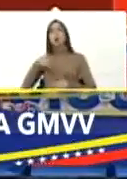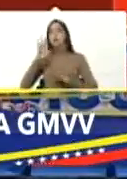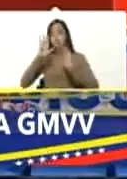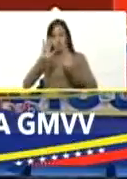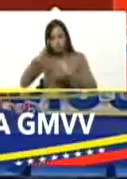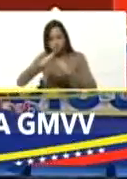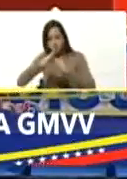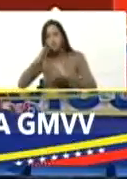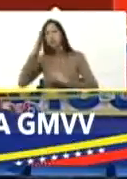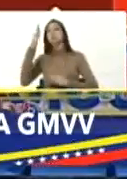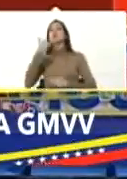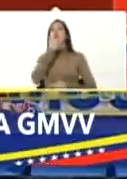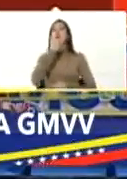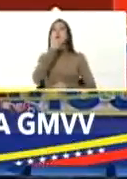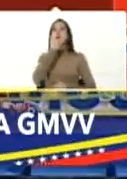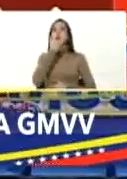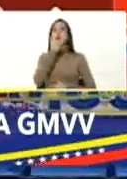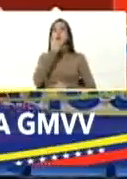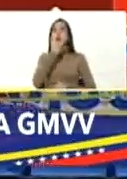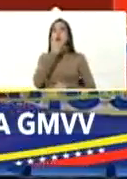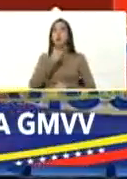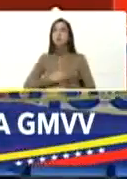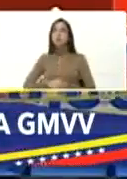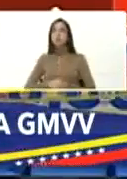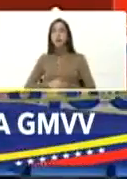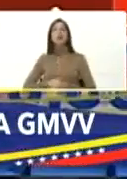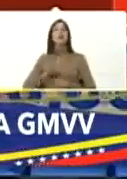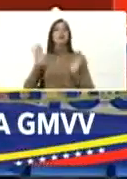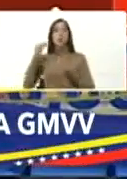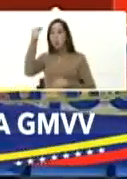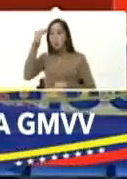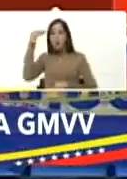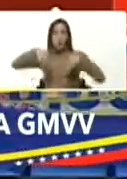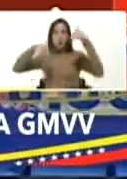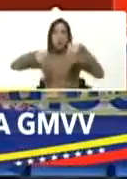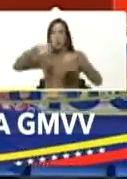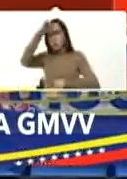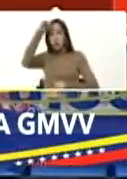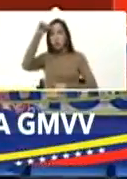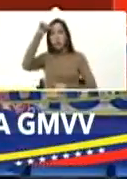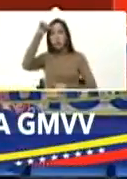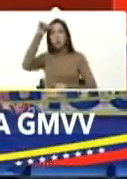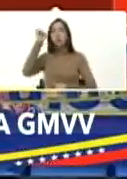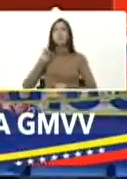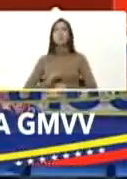adelantada, ¿vale? Tengo mi mente en las elecciones del domingo.